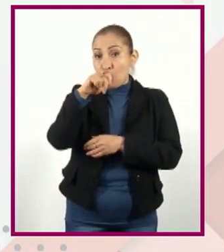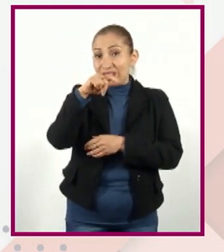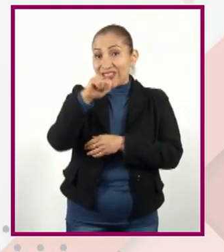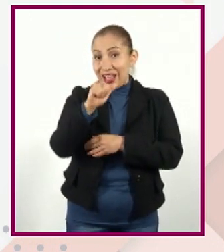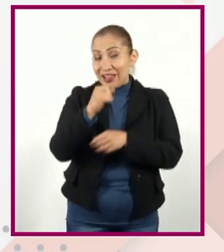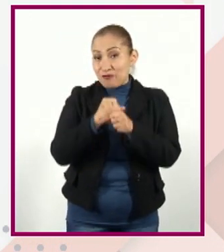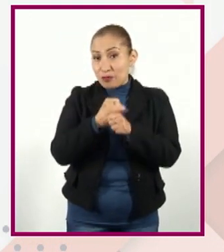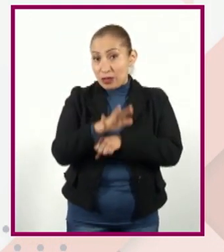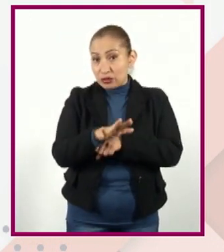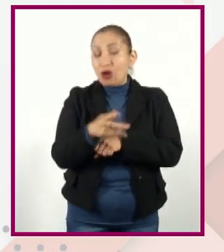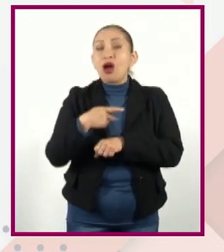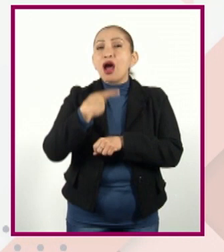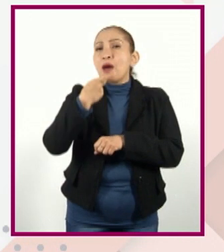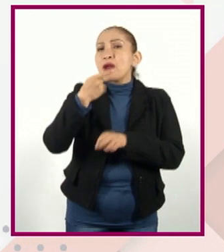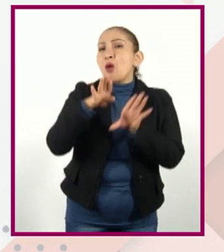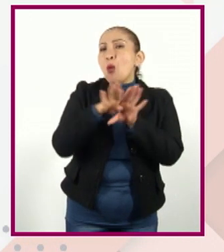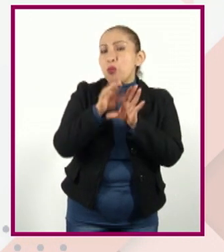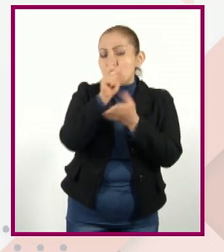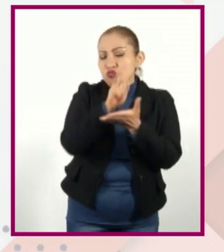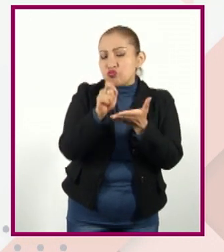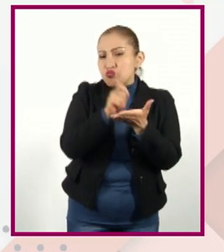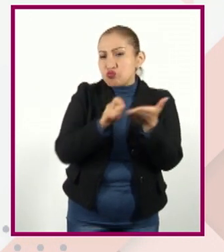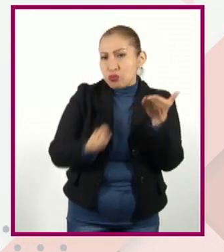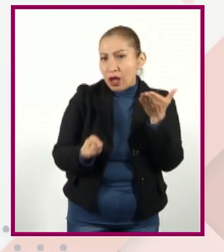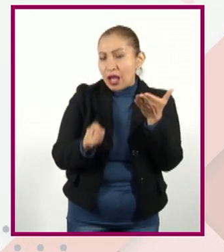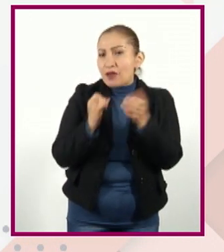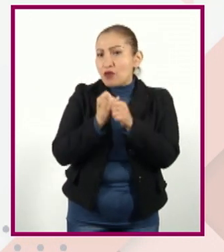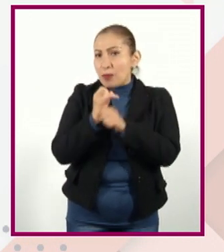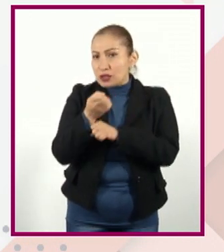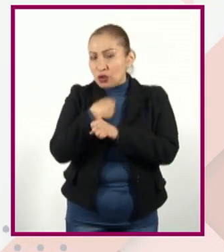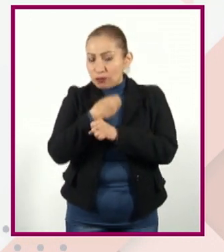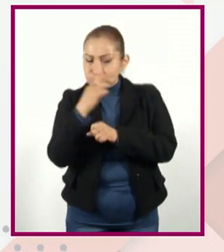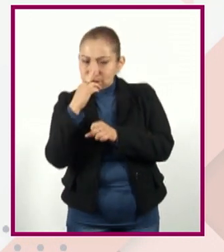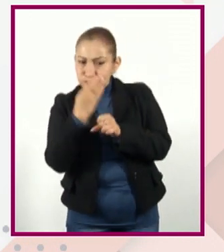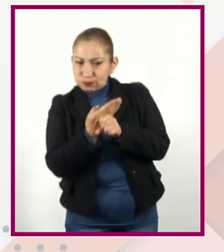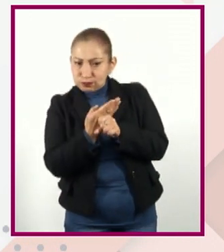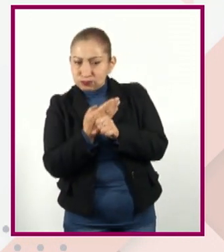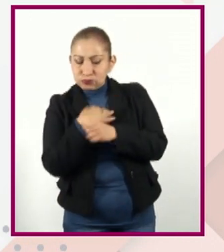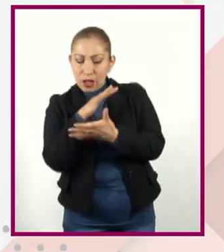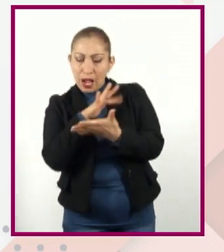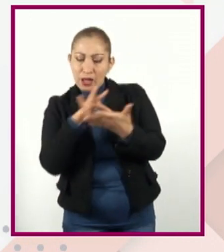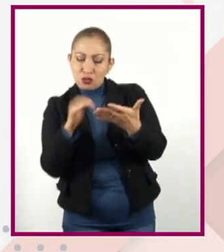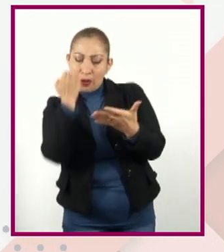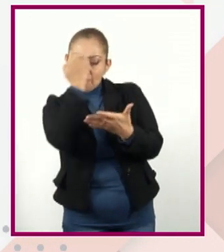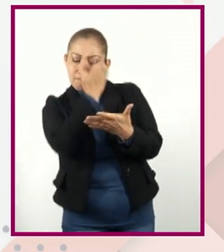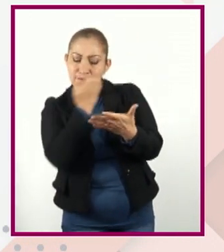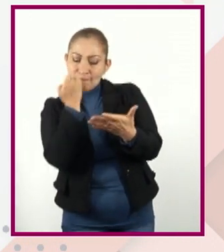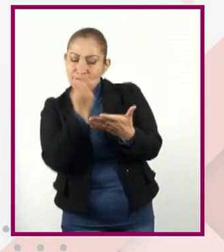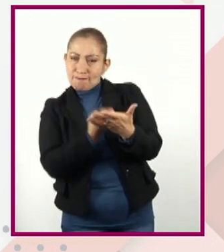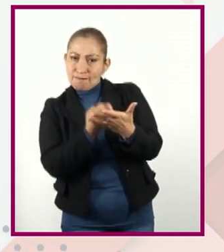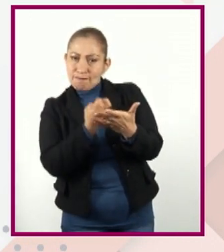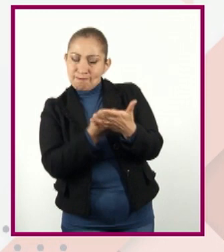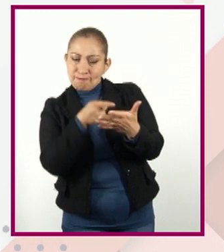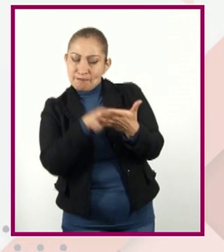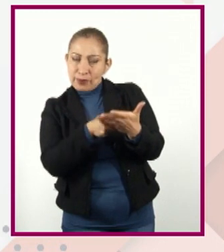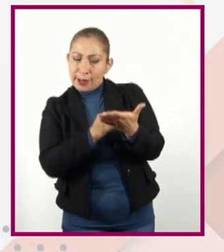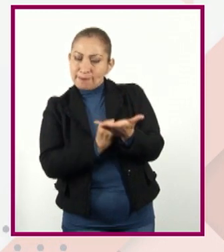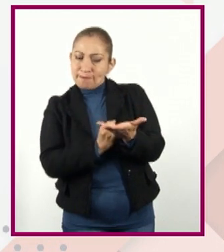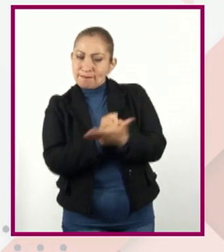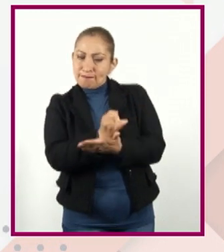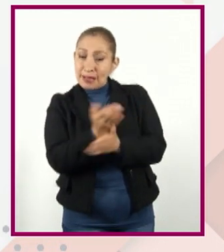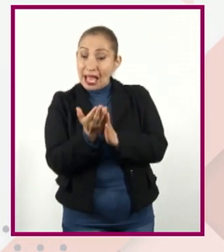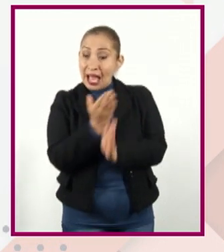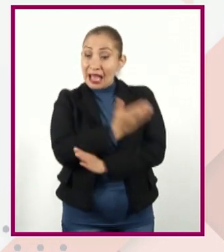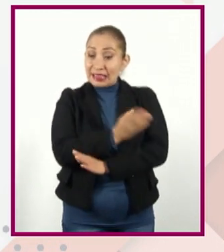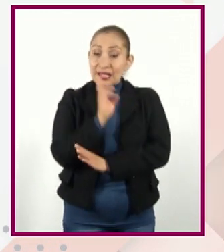lenguaje empleado, responsabilidad de la información, lectura crítica de una noticia, toma de decisiones antes